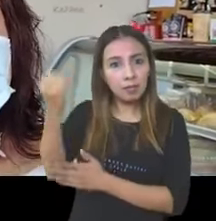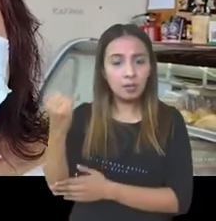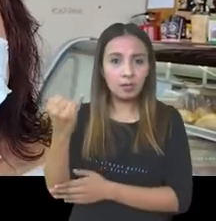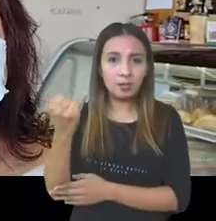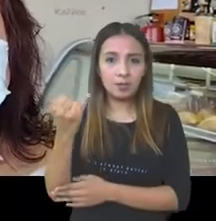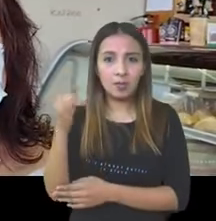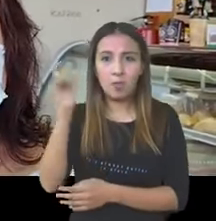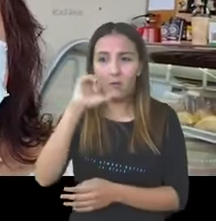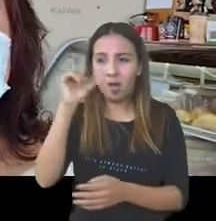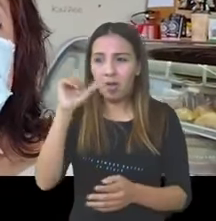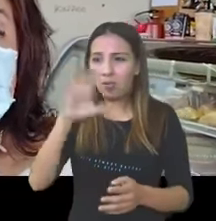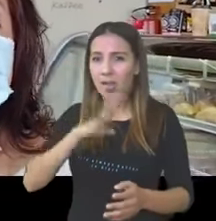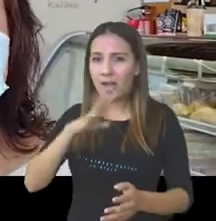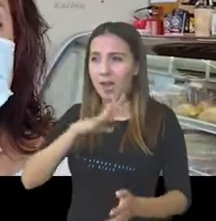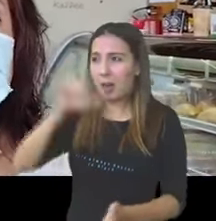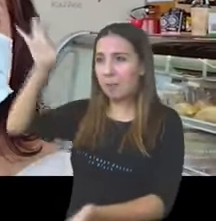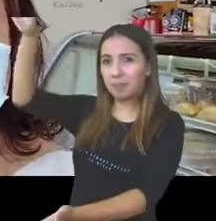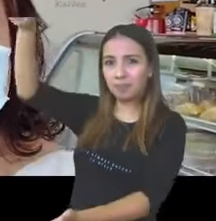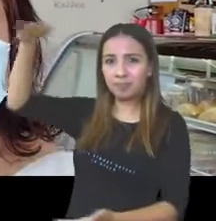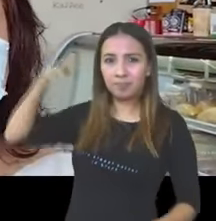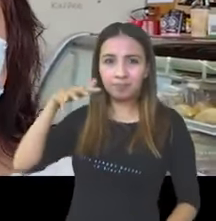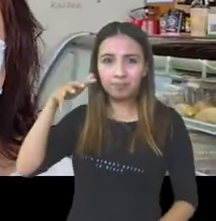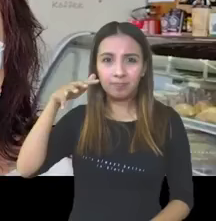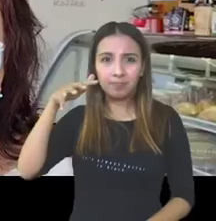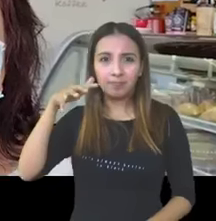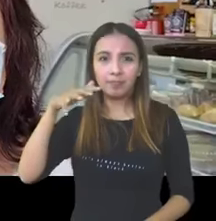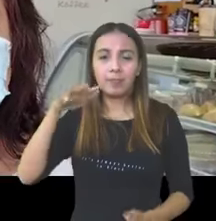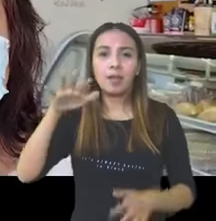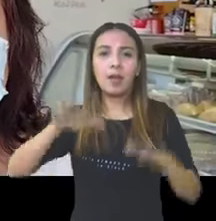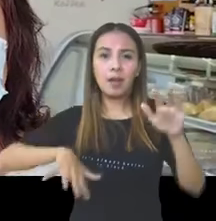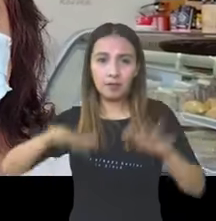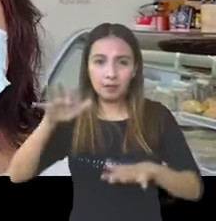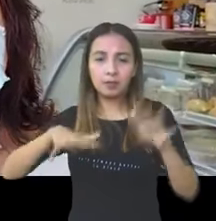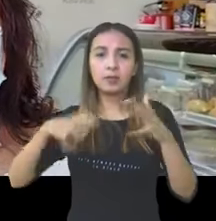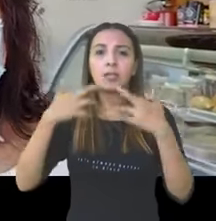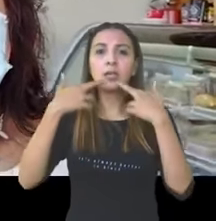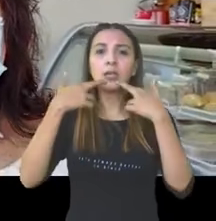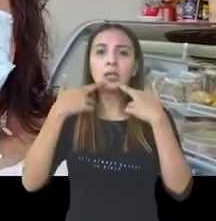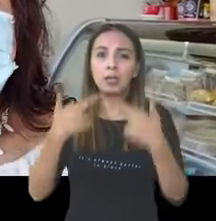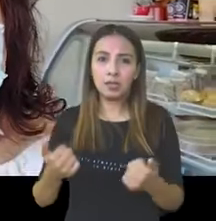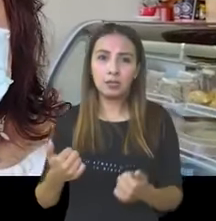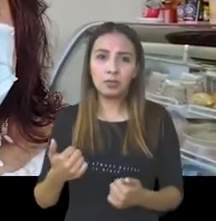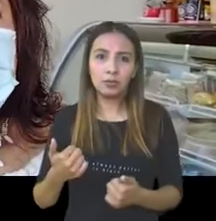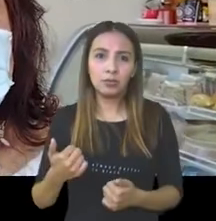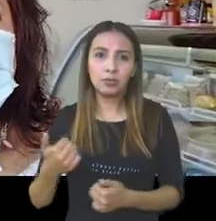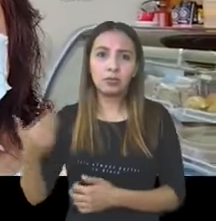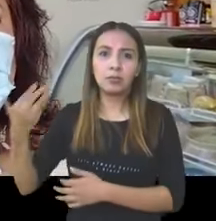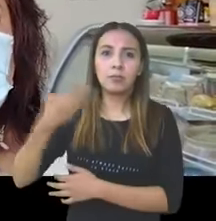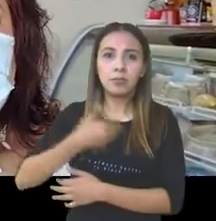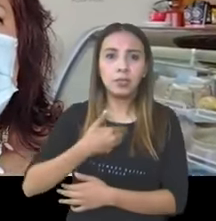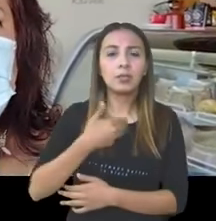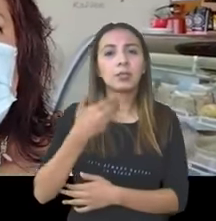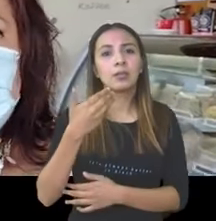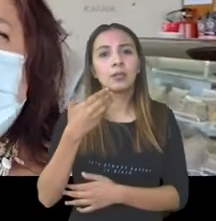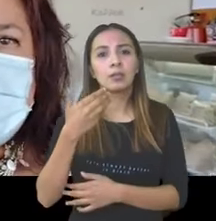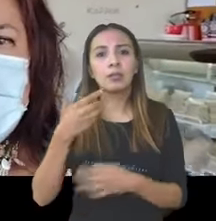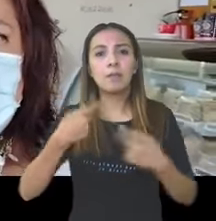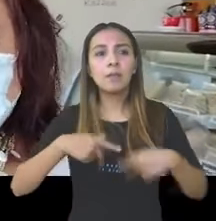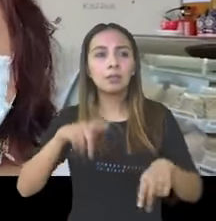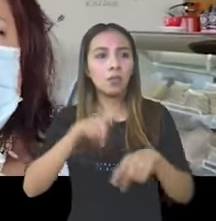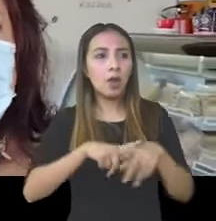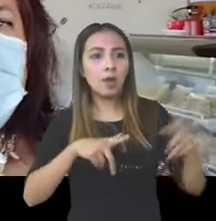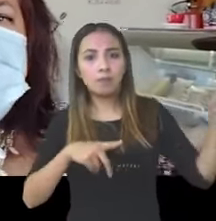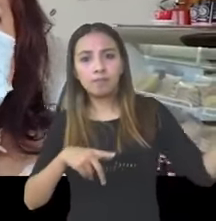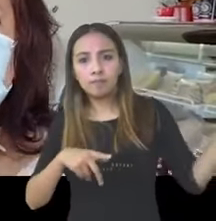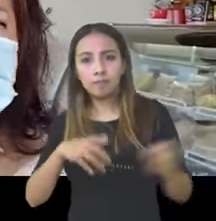llega el cargamento, que en algunas ocasiones algunos ranchos nos piden que si llevamos al mismo personal para que pisquen porque no